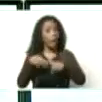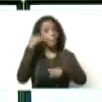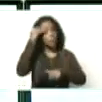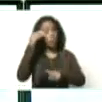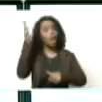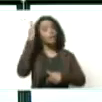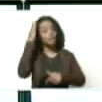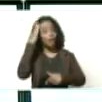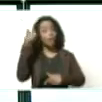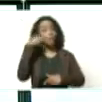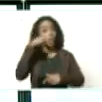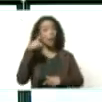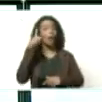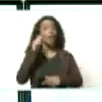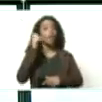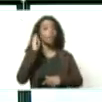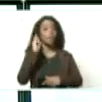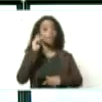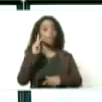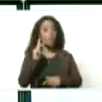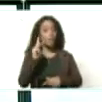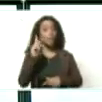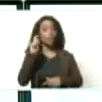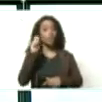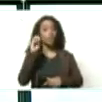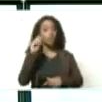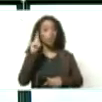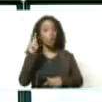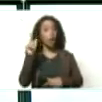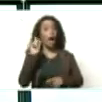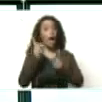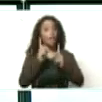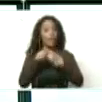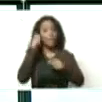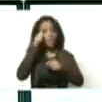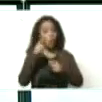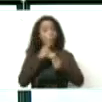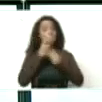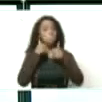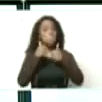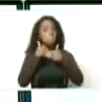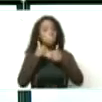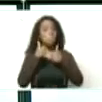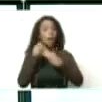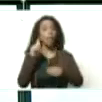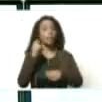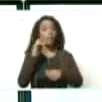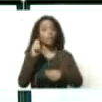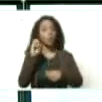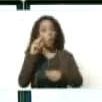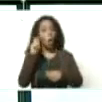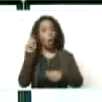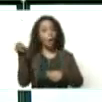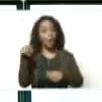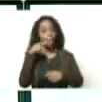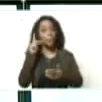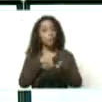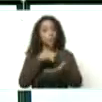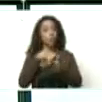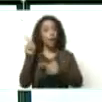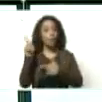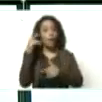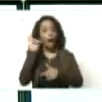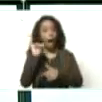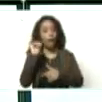hacer vídeos partidos la gente hace tremendos vídeos party top tiene lo que están presentes tienen tic